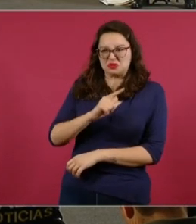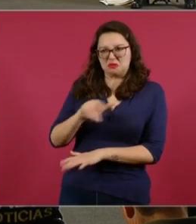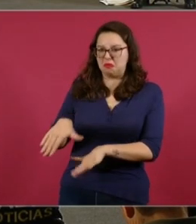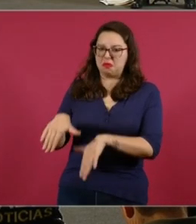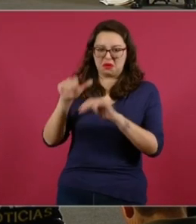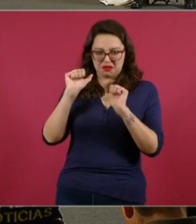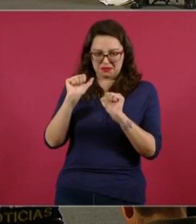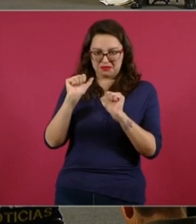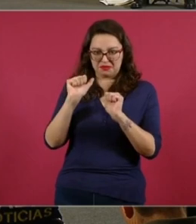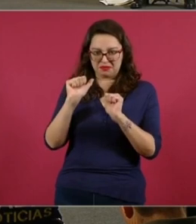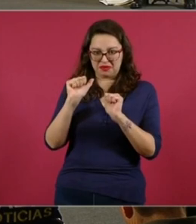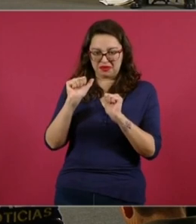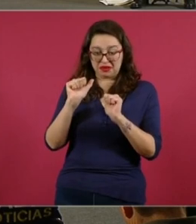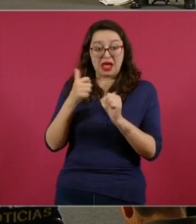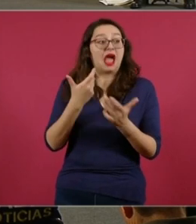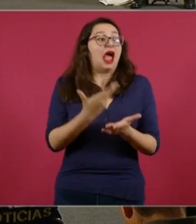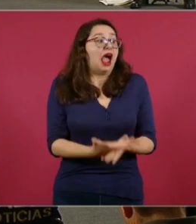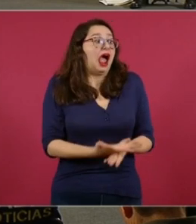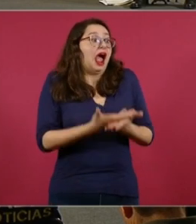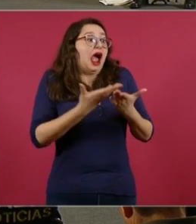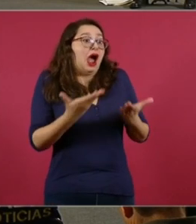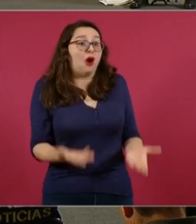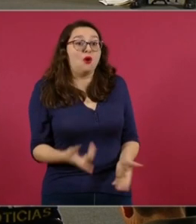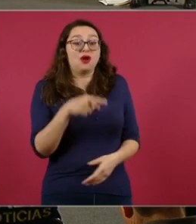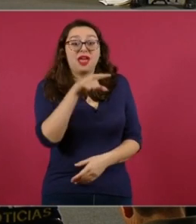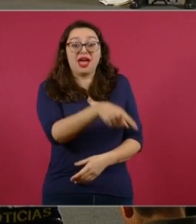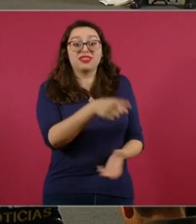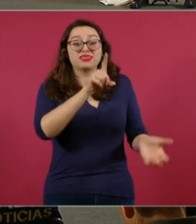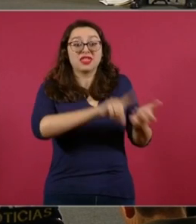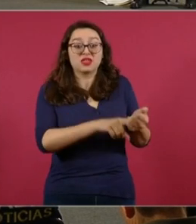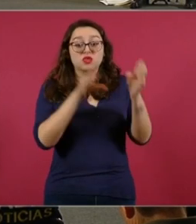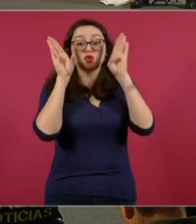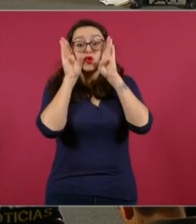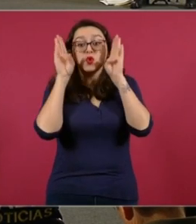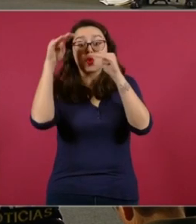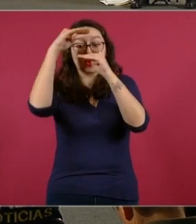asesor. Que él era más duro. Es asesor del bloque.